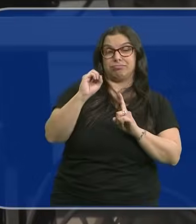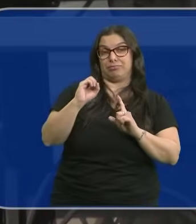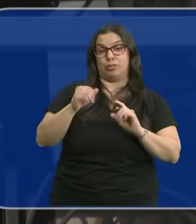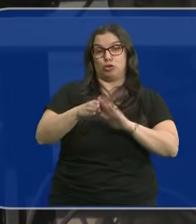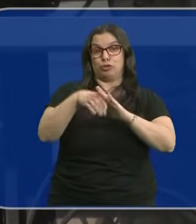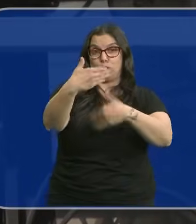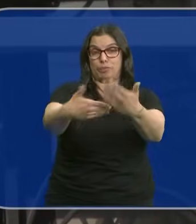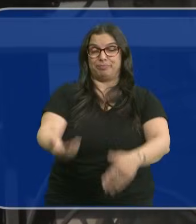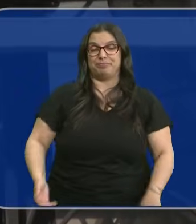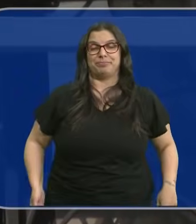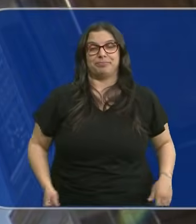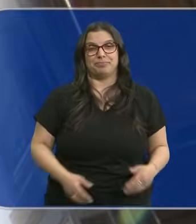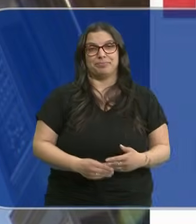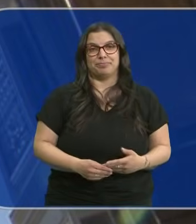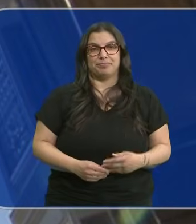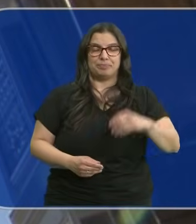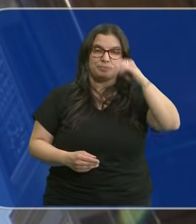empezar.